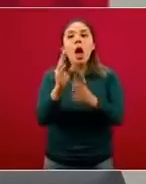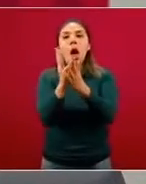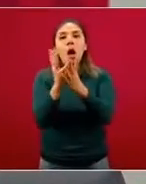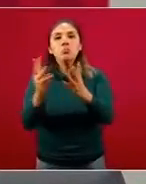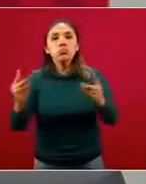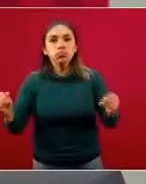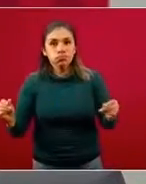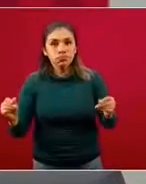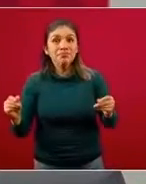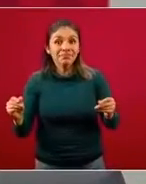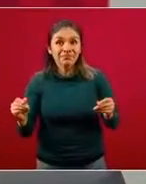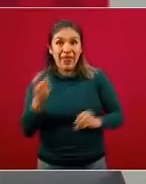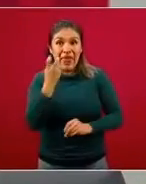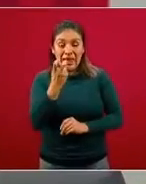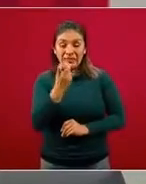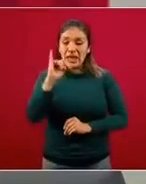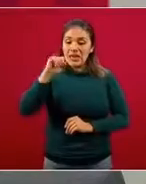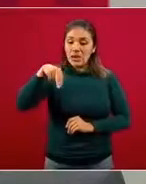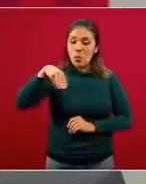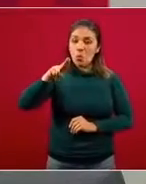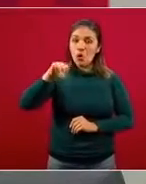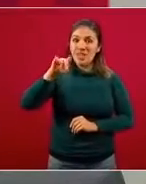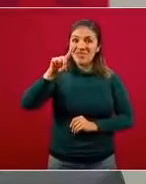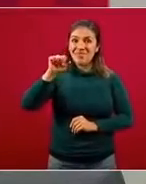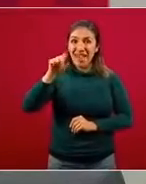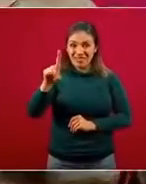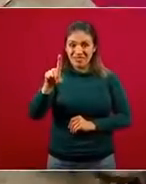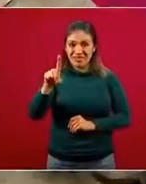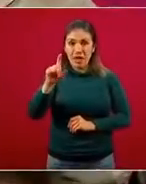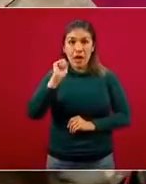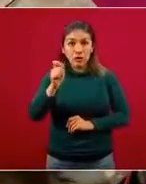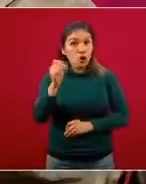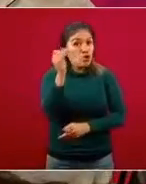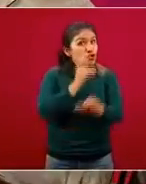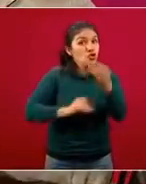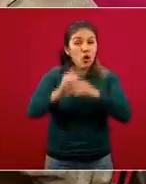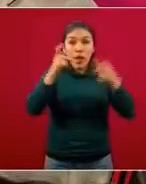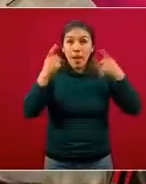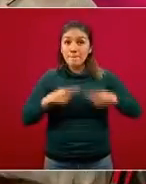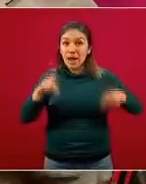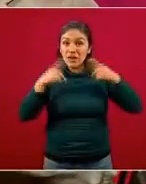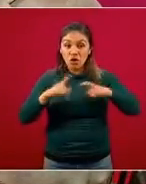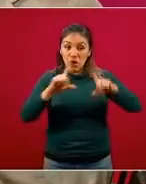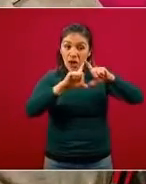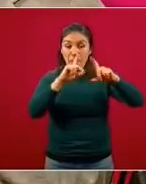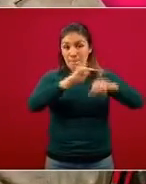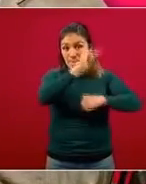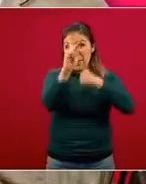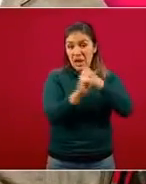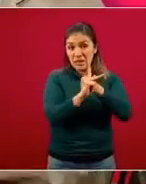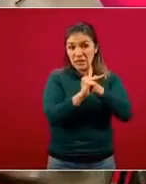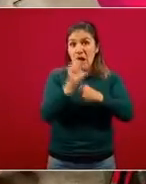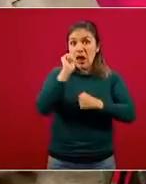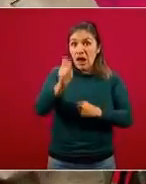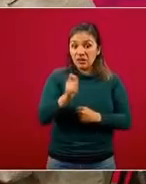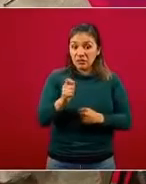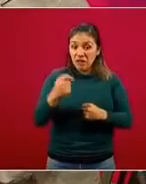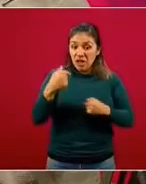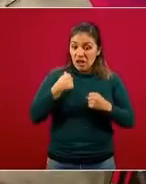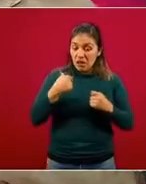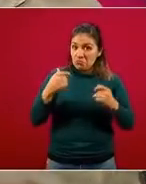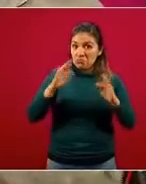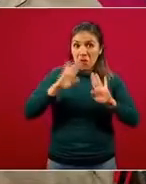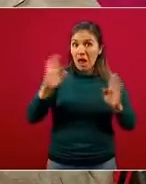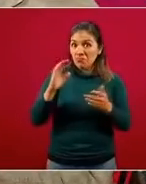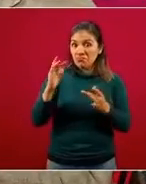then later Interesantemente, esta inmunidad de disappears. rebaño quiere decir Interestingly que no enough, se that necesita que herd todas las personas immunity de un país doesn't sean for inmunes, everyone to basta be una immune.